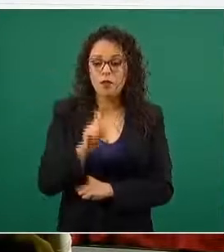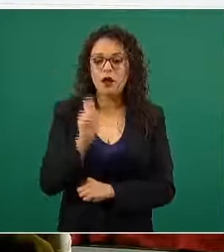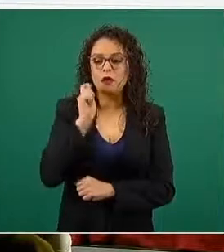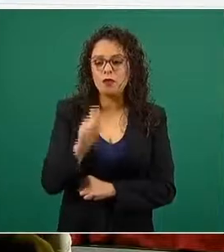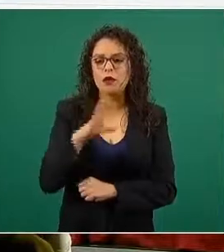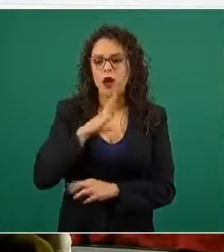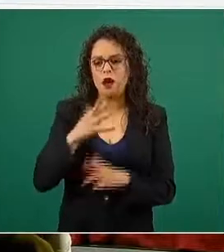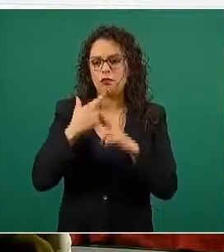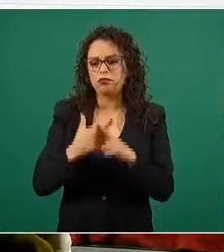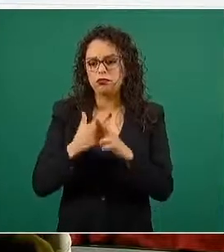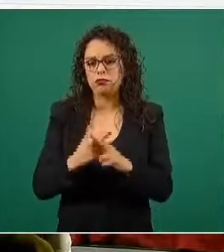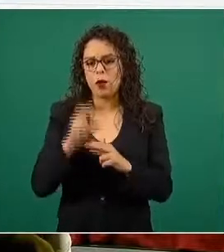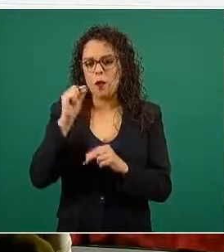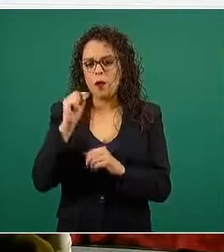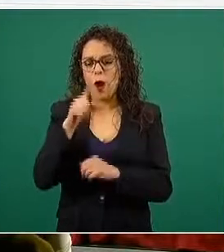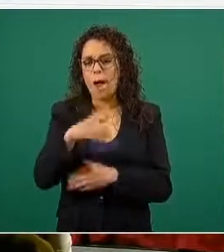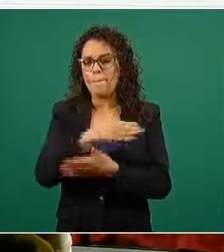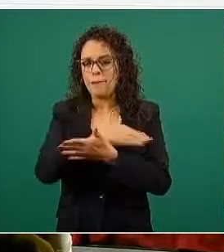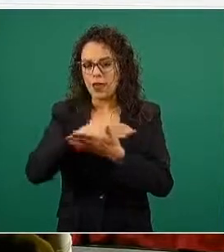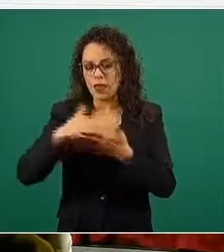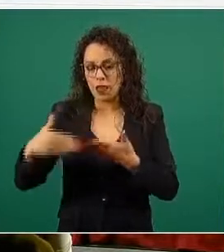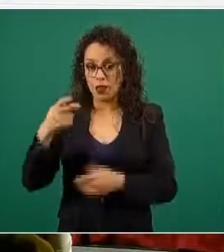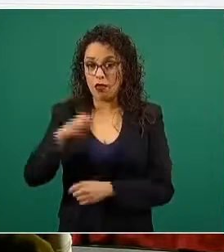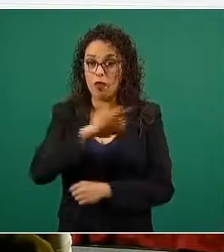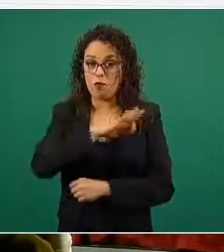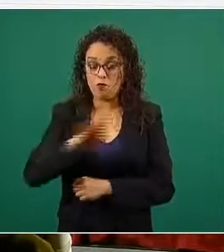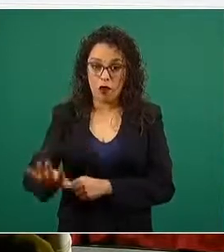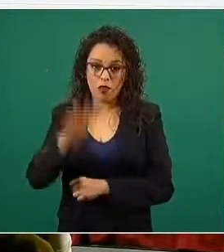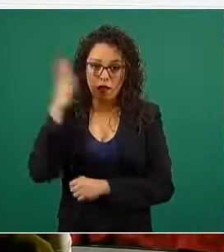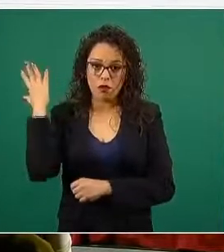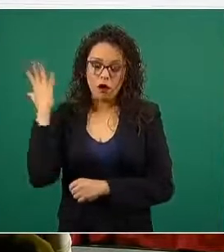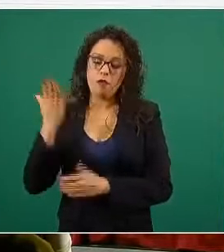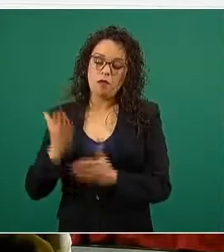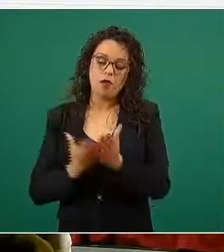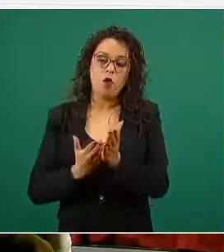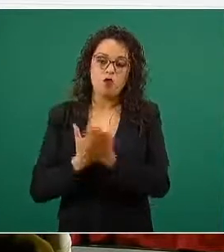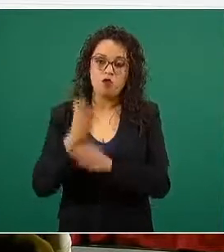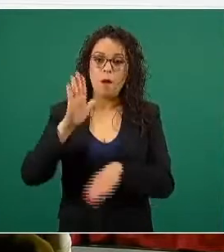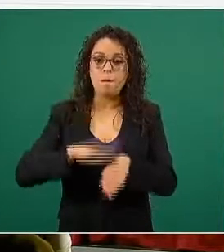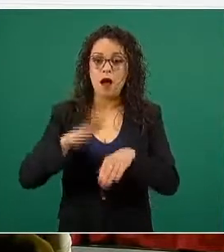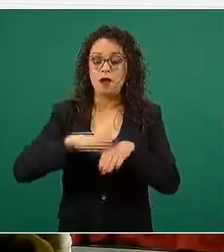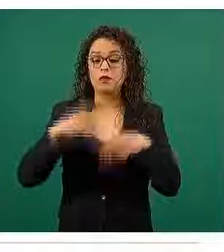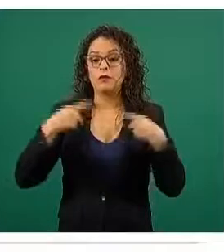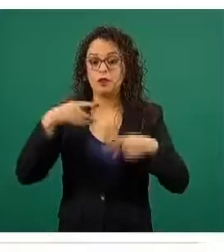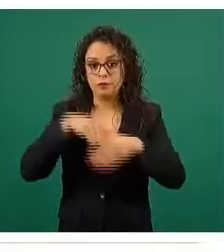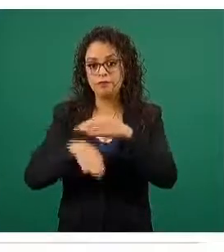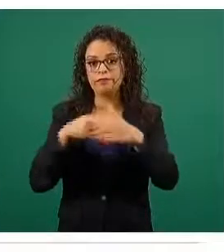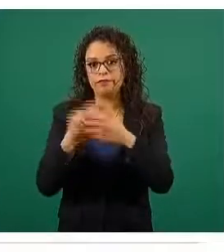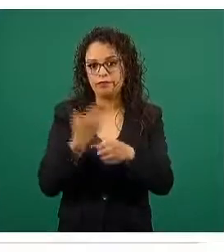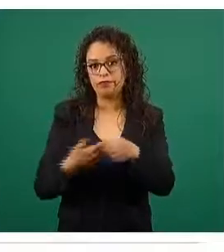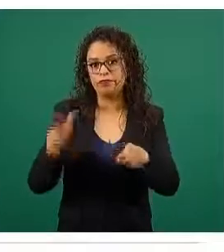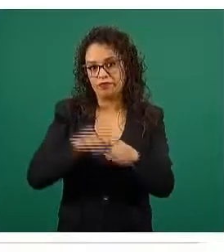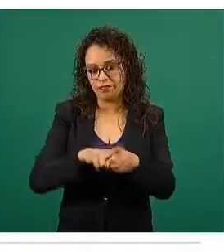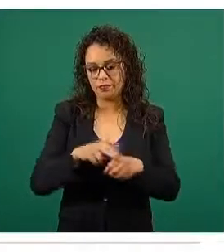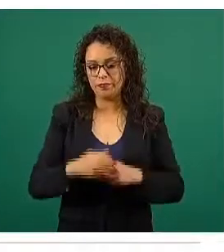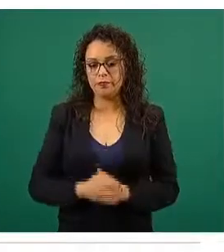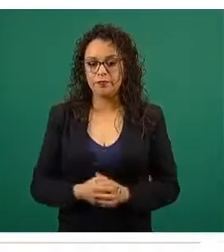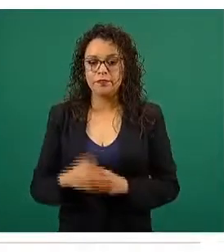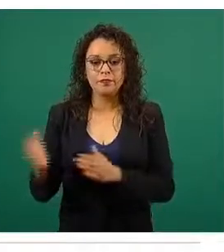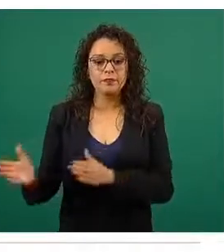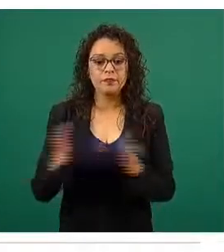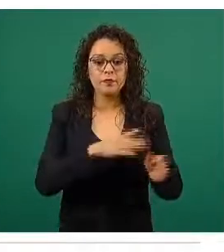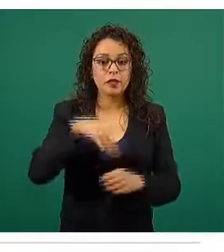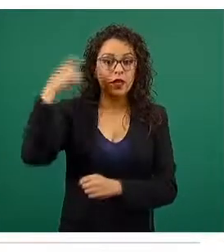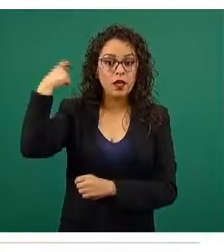reserva hospitalaria disponible, esta se puede agotar rápidamente. La siguiente. Querétaro es parte de la megalópolis junto